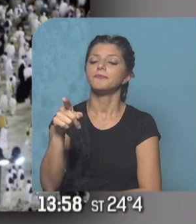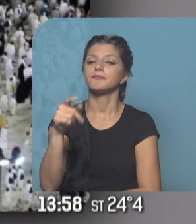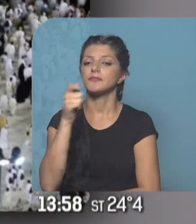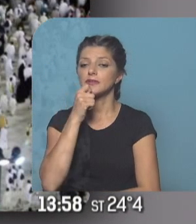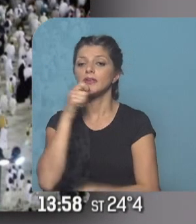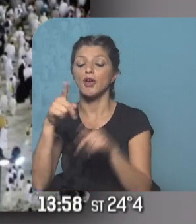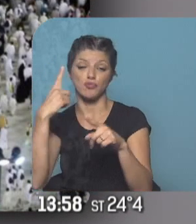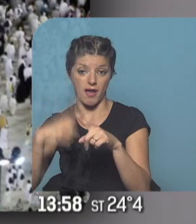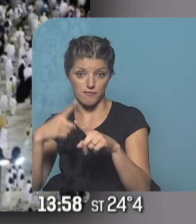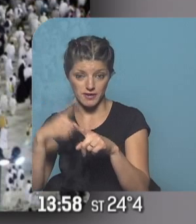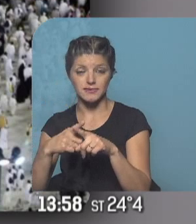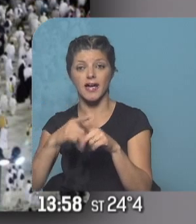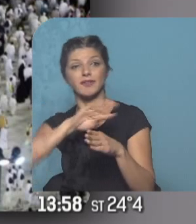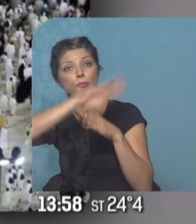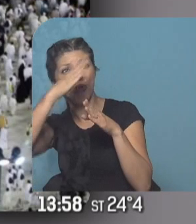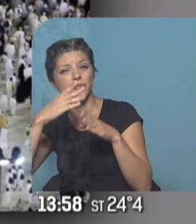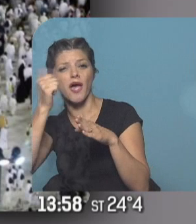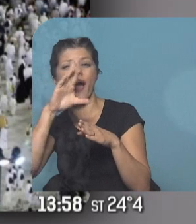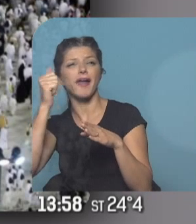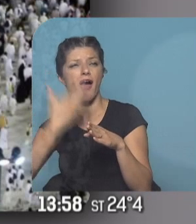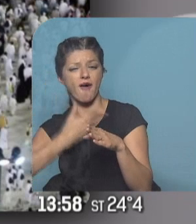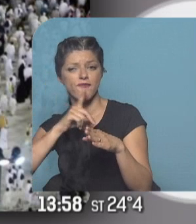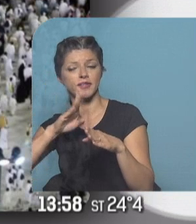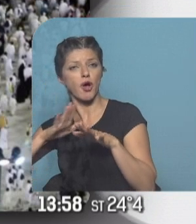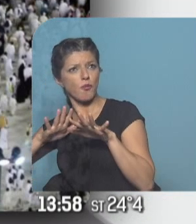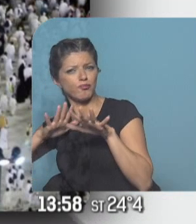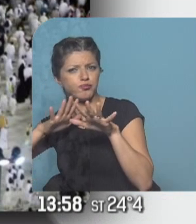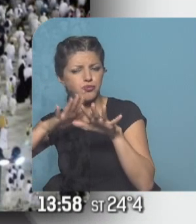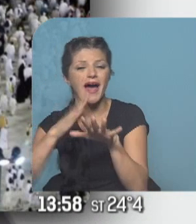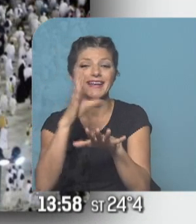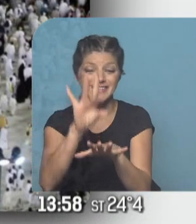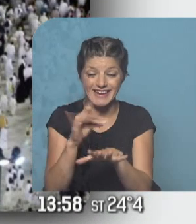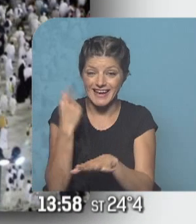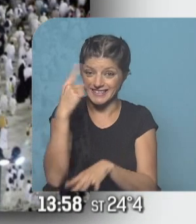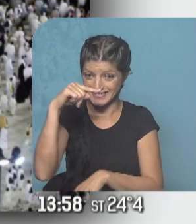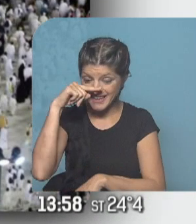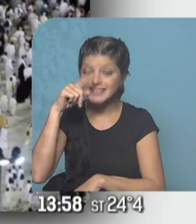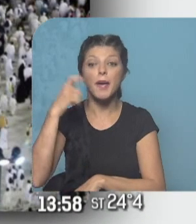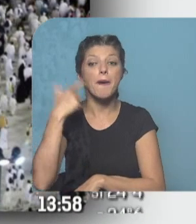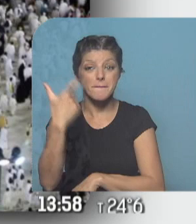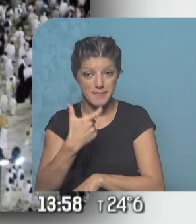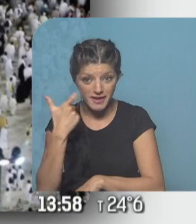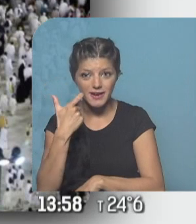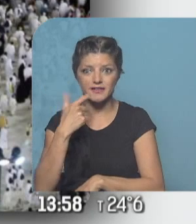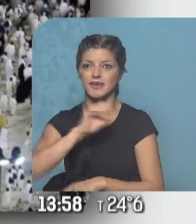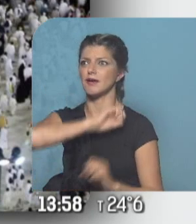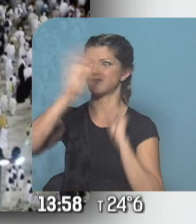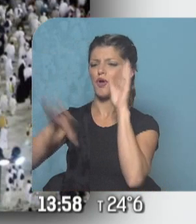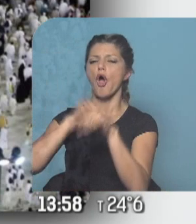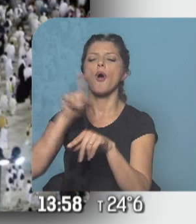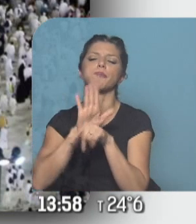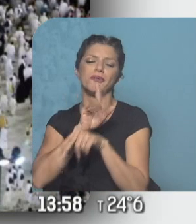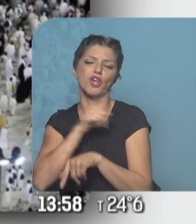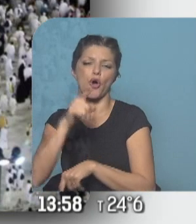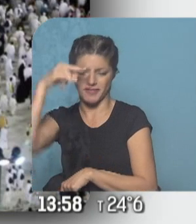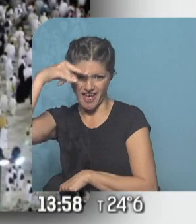llama, se sube al monte Arafat. Allí se escogen 7 piedras y se arrojan justamente contra el diablo. Por eso se llama